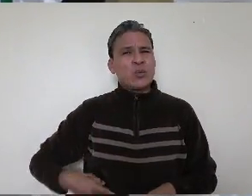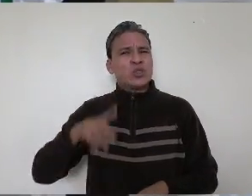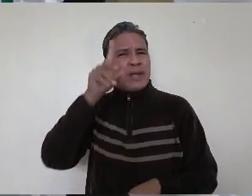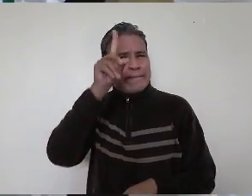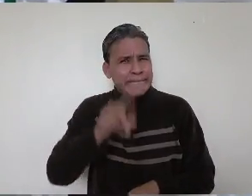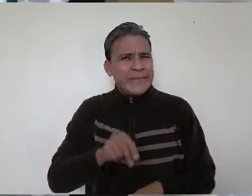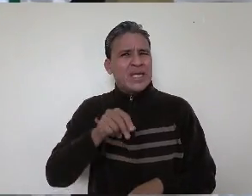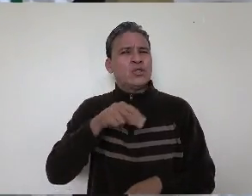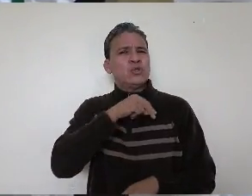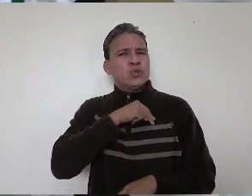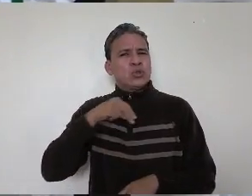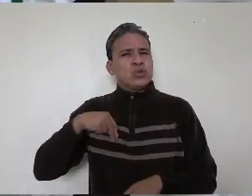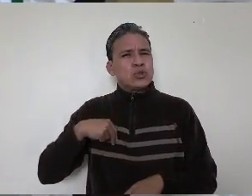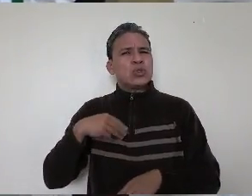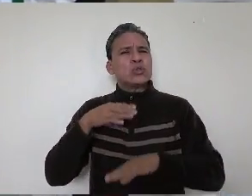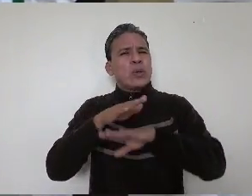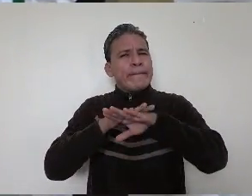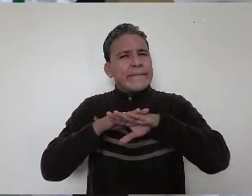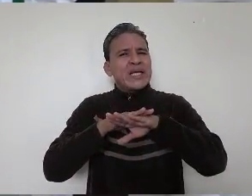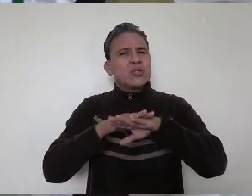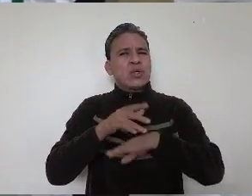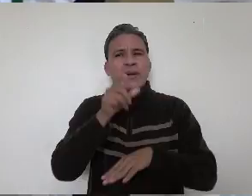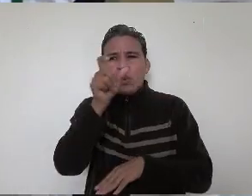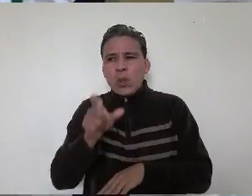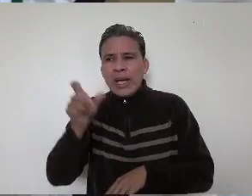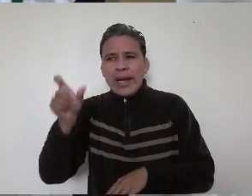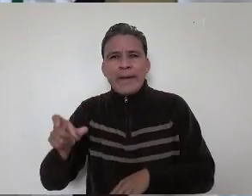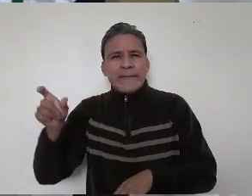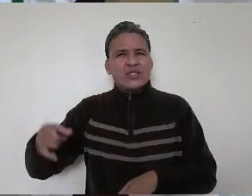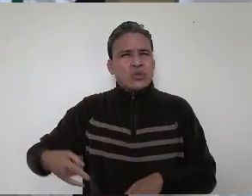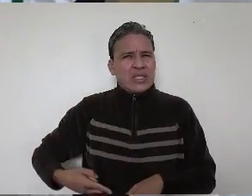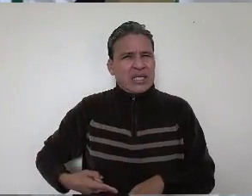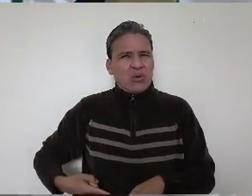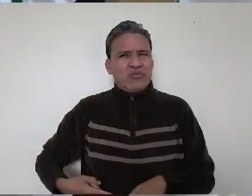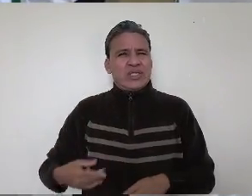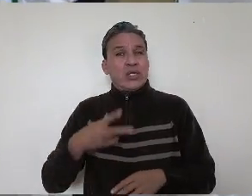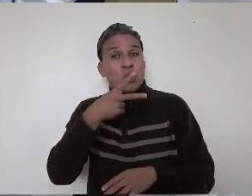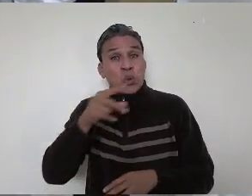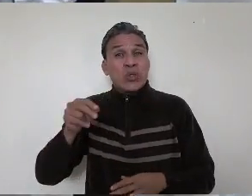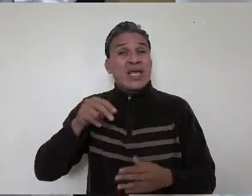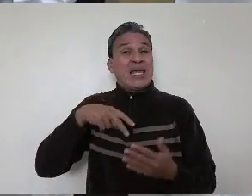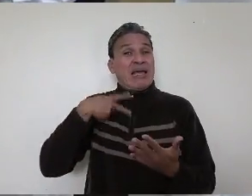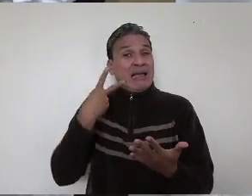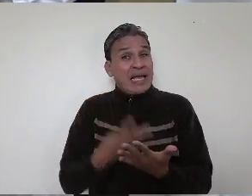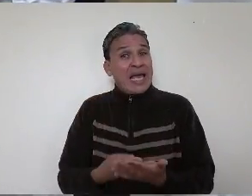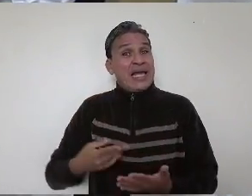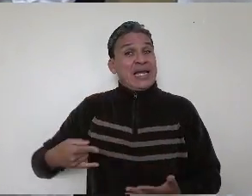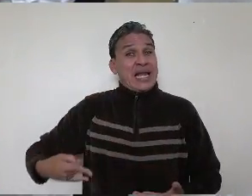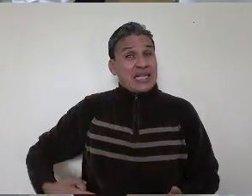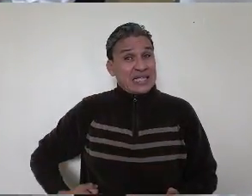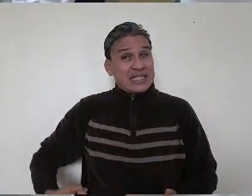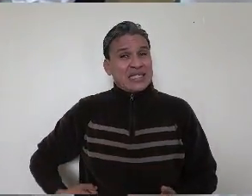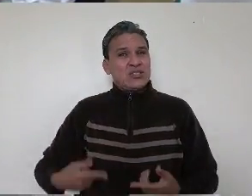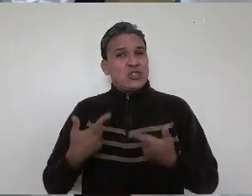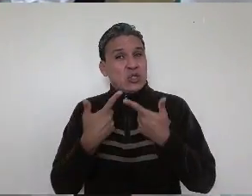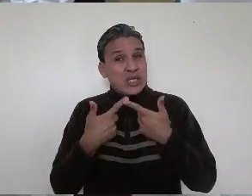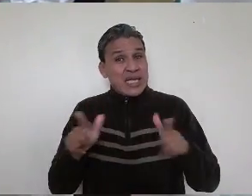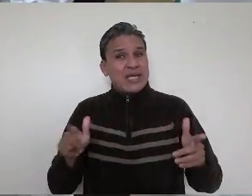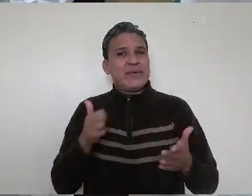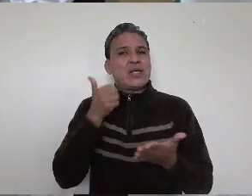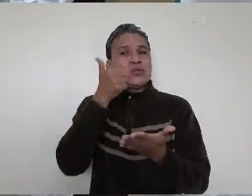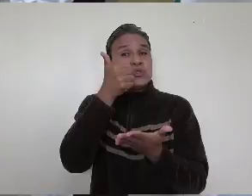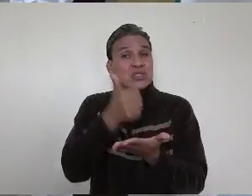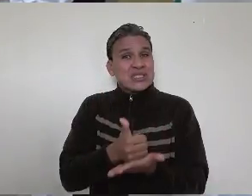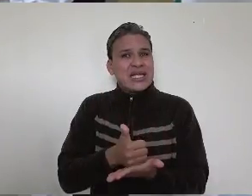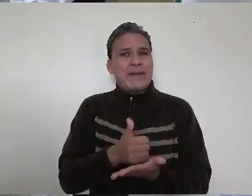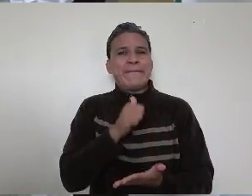nos ofenden. No nos dejes caer en la tentación y líbranos del mal. Líbranos de todos los males, Señor, y